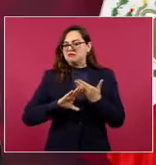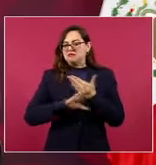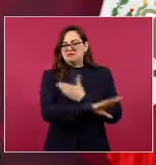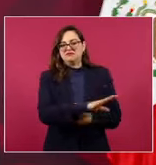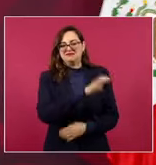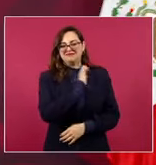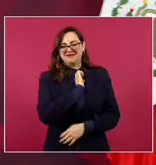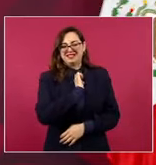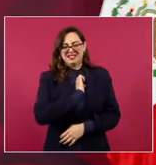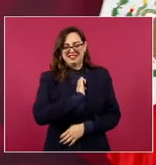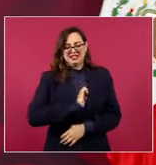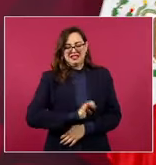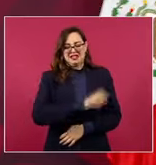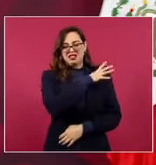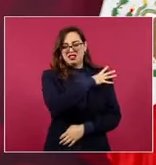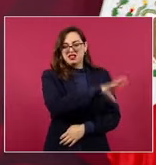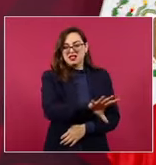Porque antes